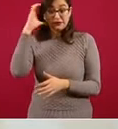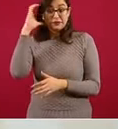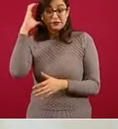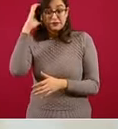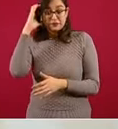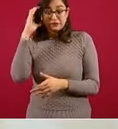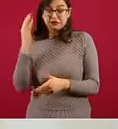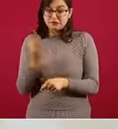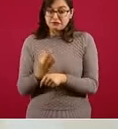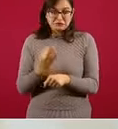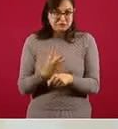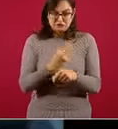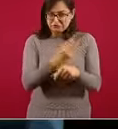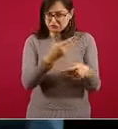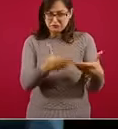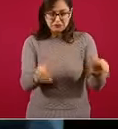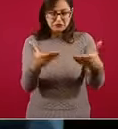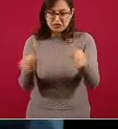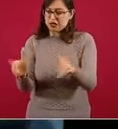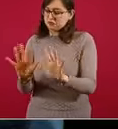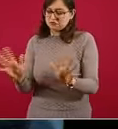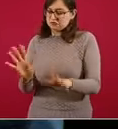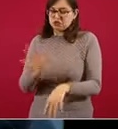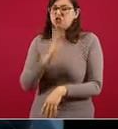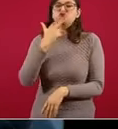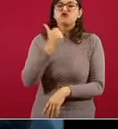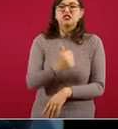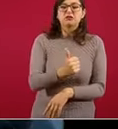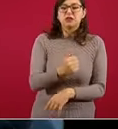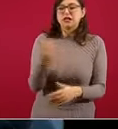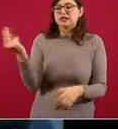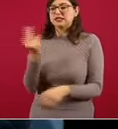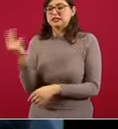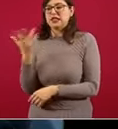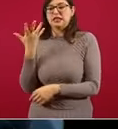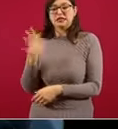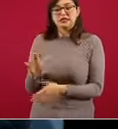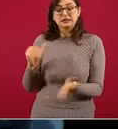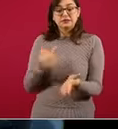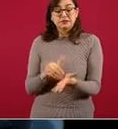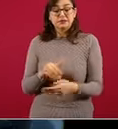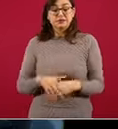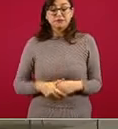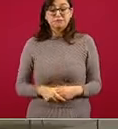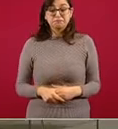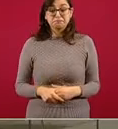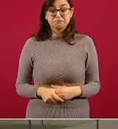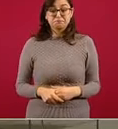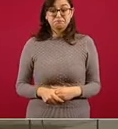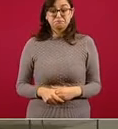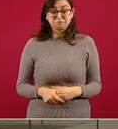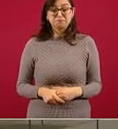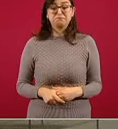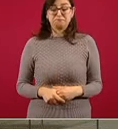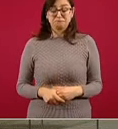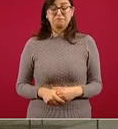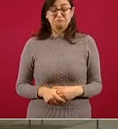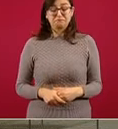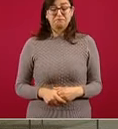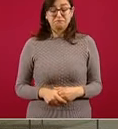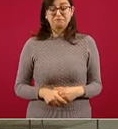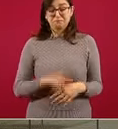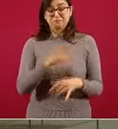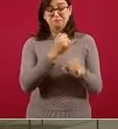expansión que se está teniendo actualmente, sino 10,000. Por eso le pregunto eso. Sí, no, conozco esa estimación y